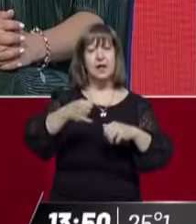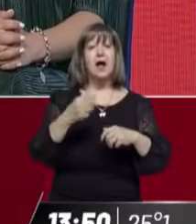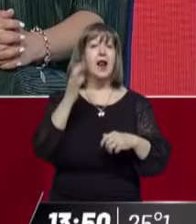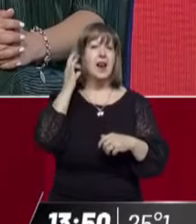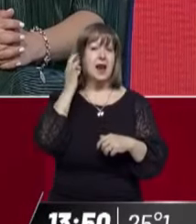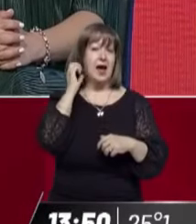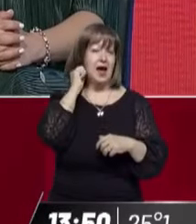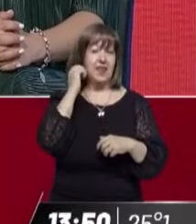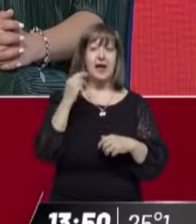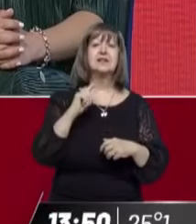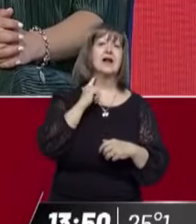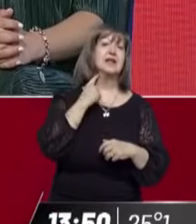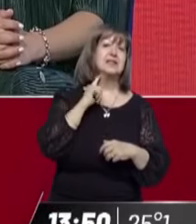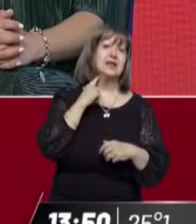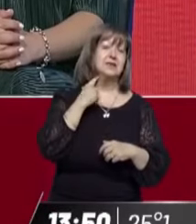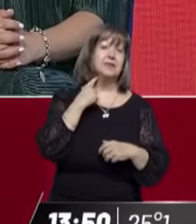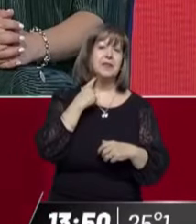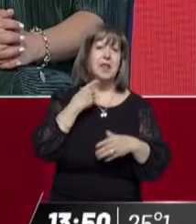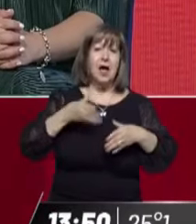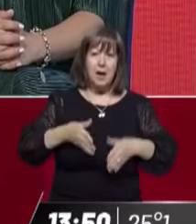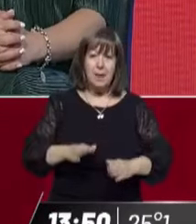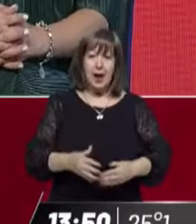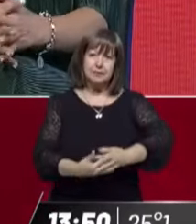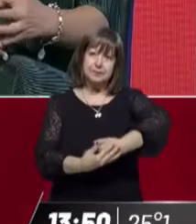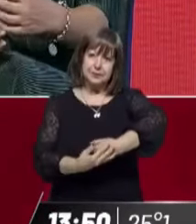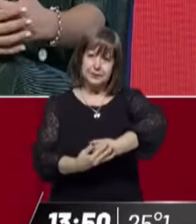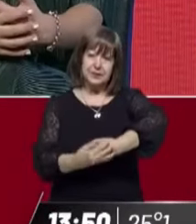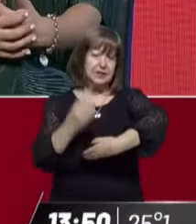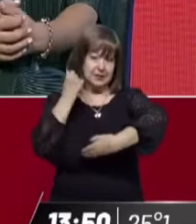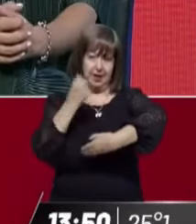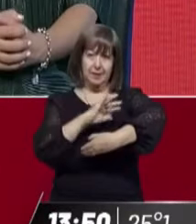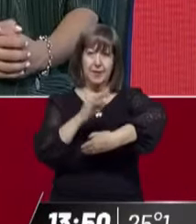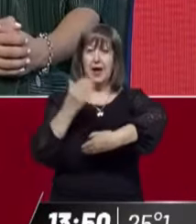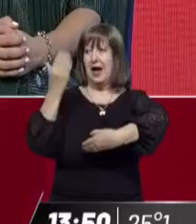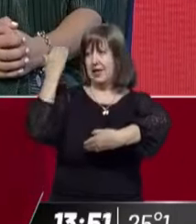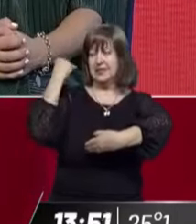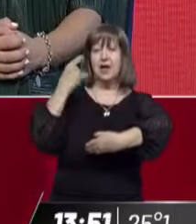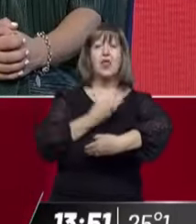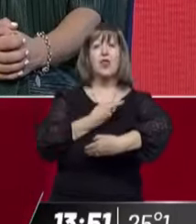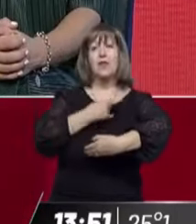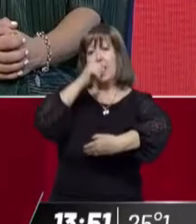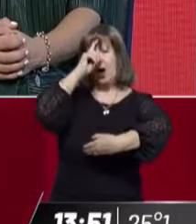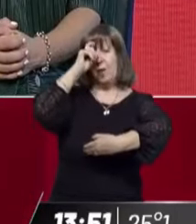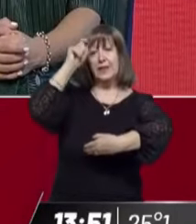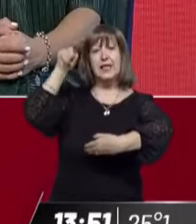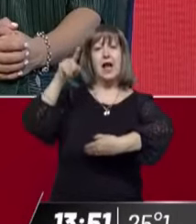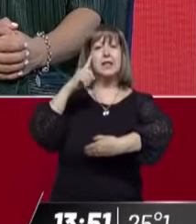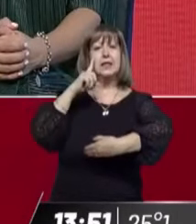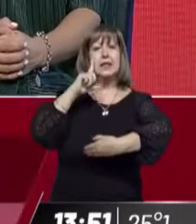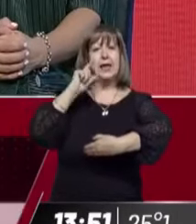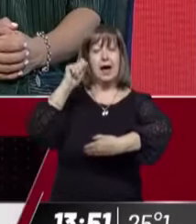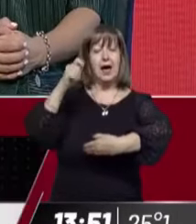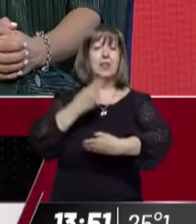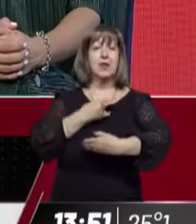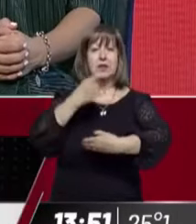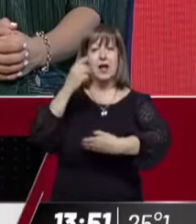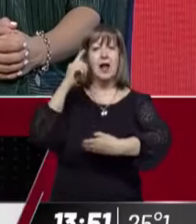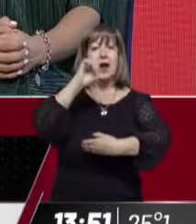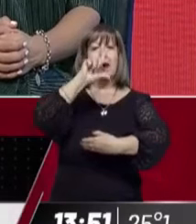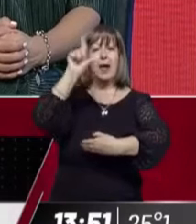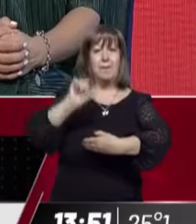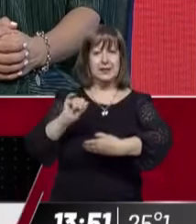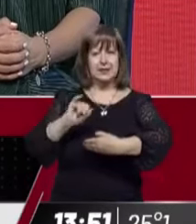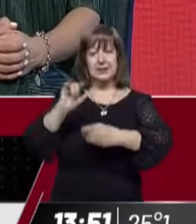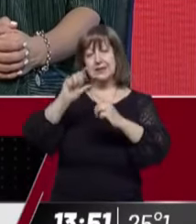una nena de tan solo 13 años fue mamá en el día de ayer. Esto ocurrió en el hospital Arturo Illia del departamento de La